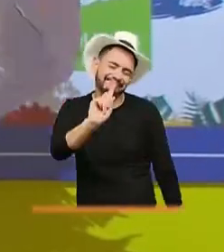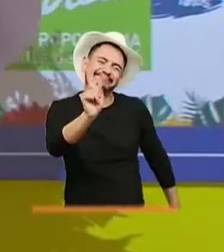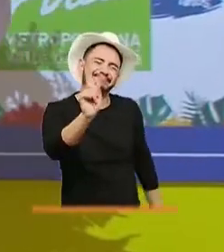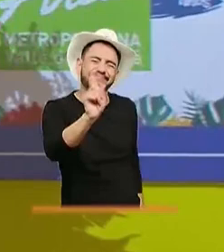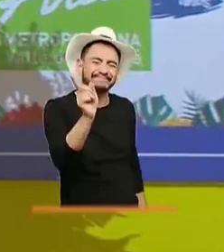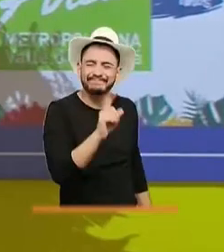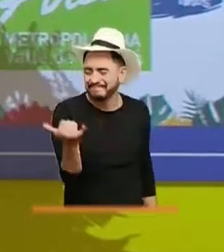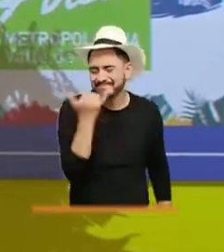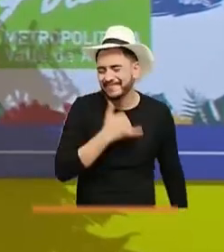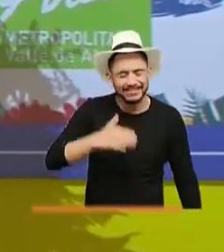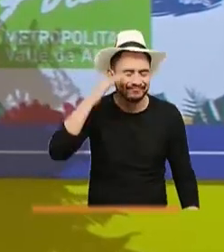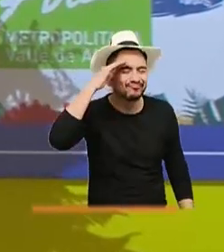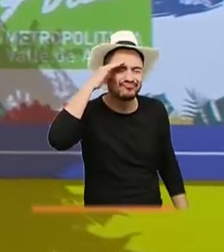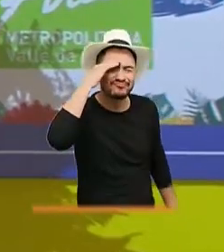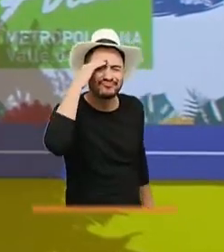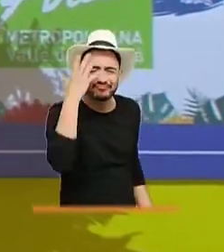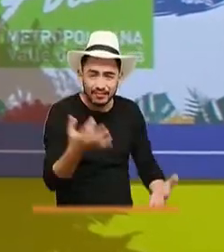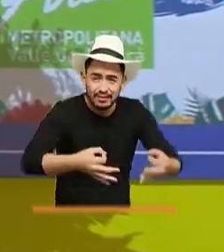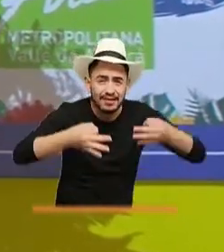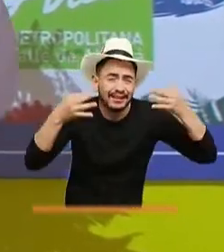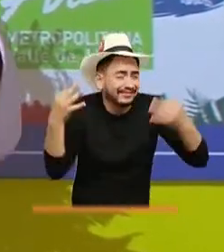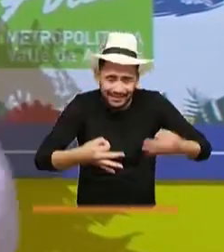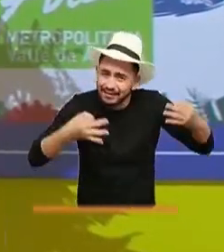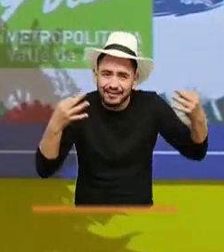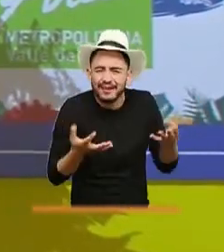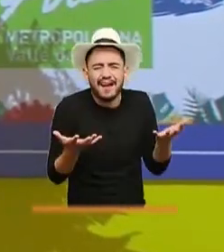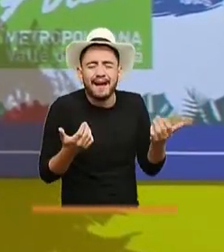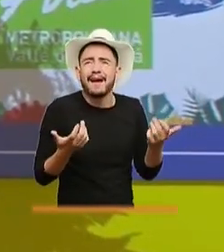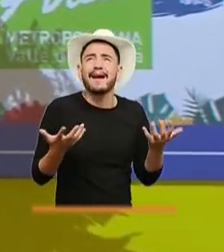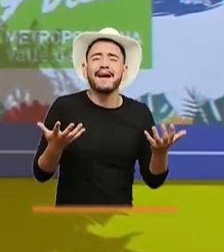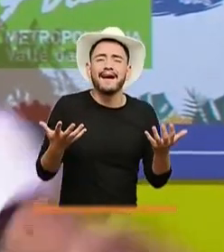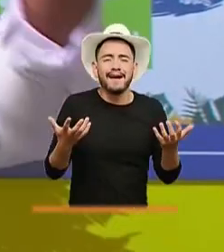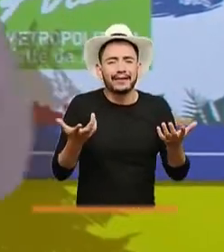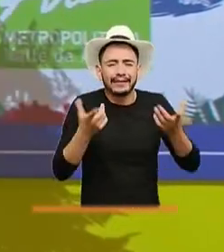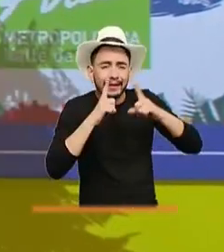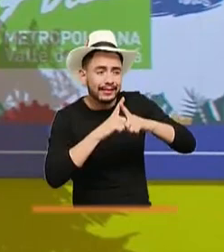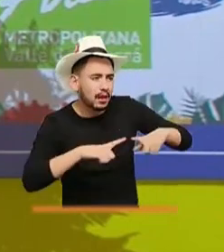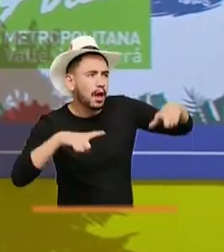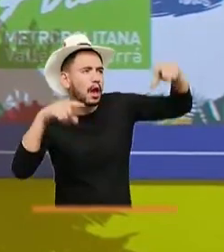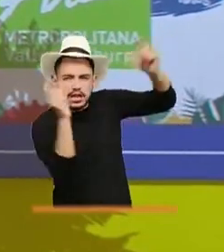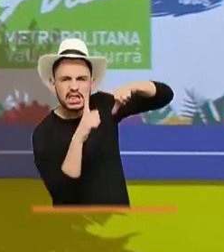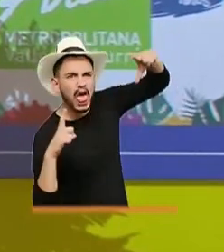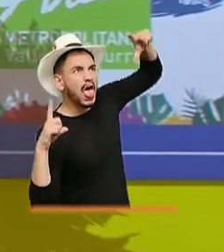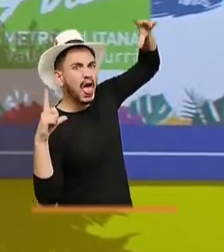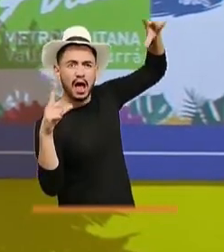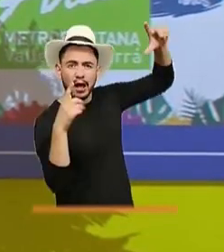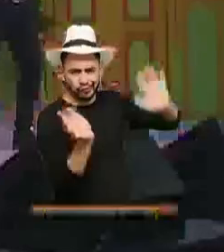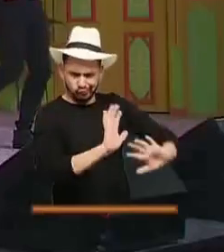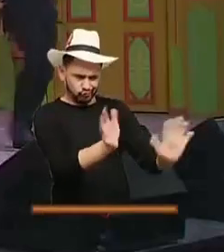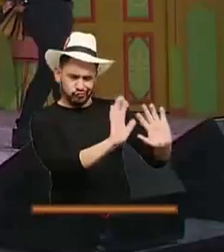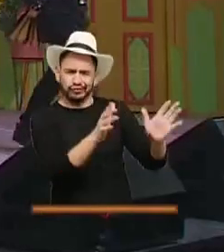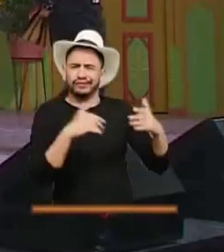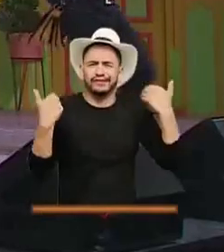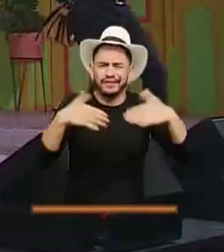la noche él no es fortuna, y no me hable a luna llena, que usted es una media